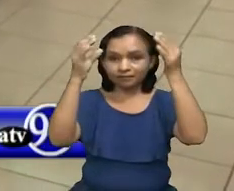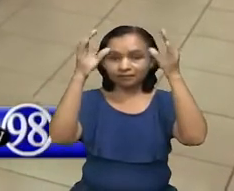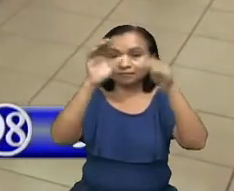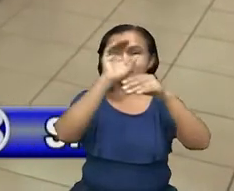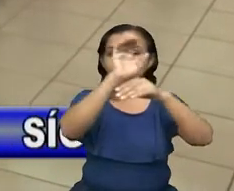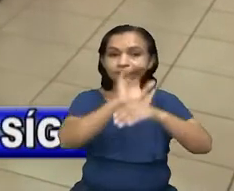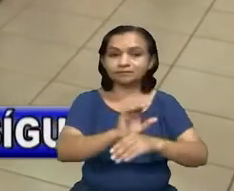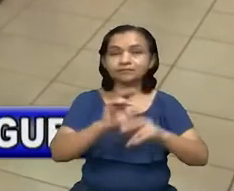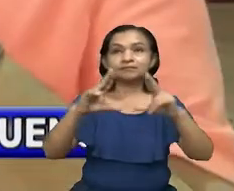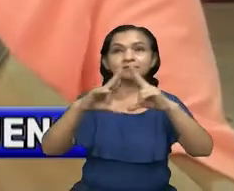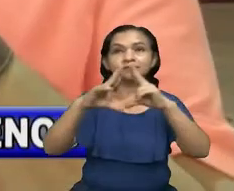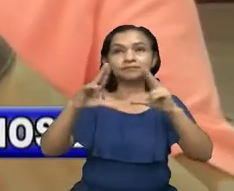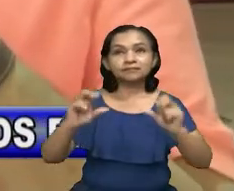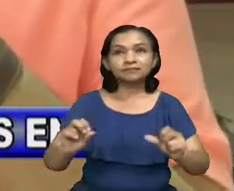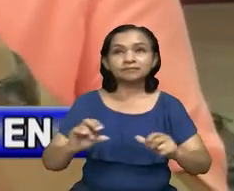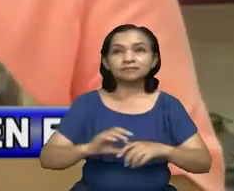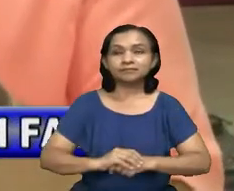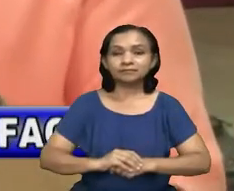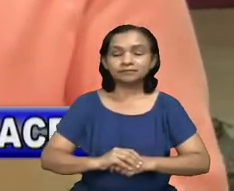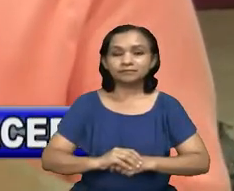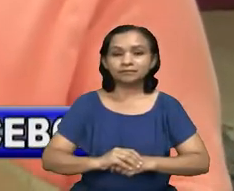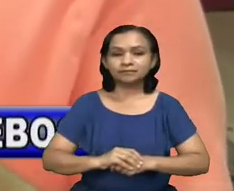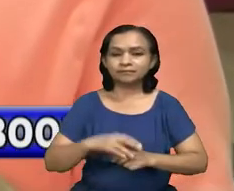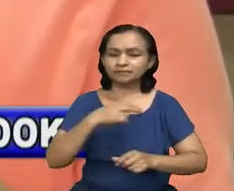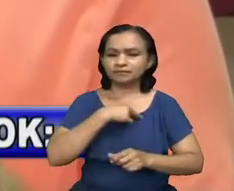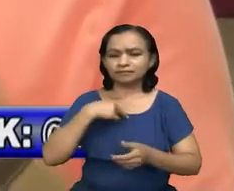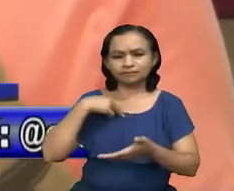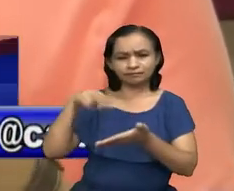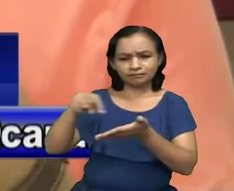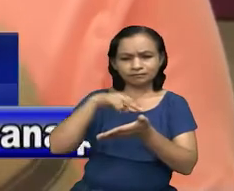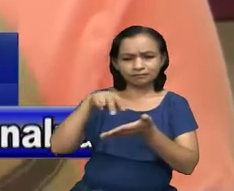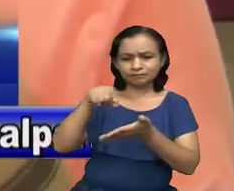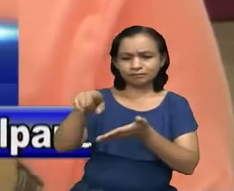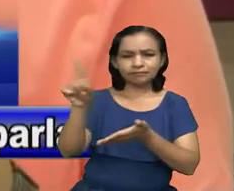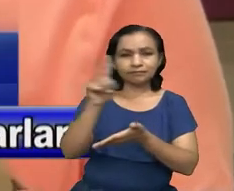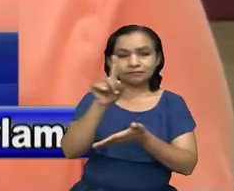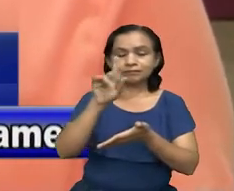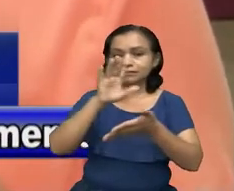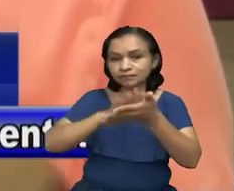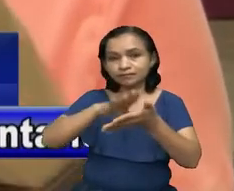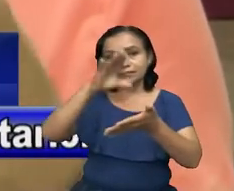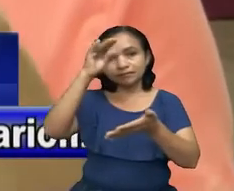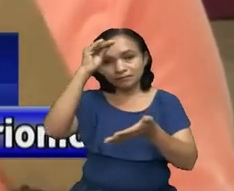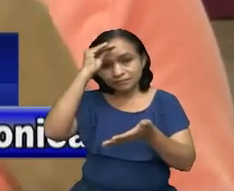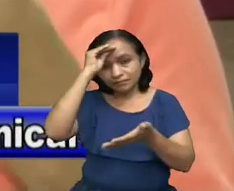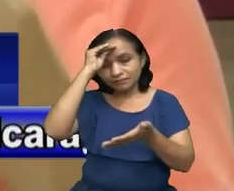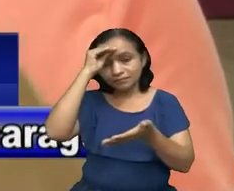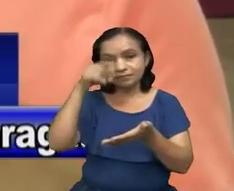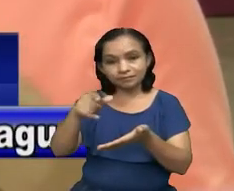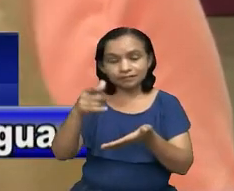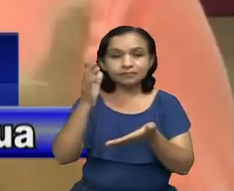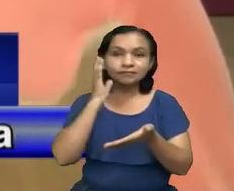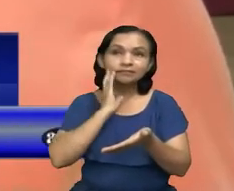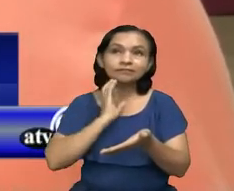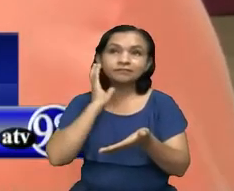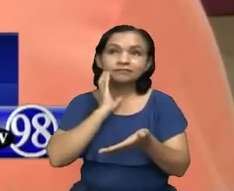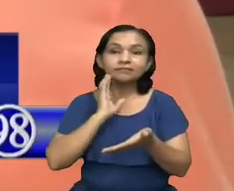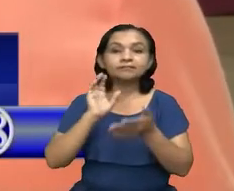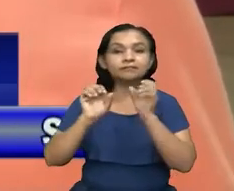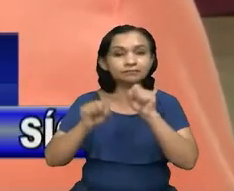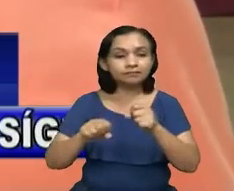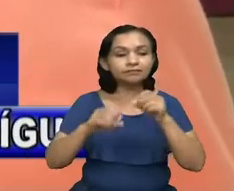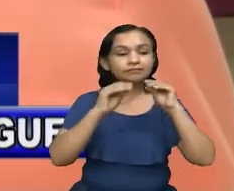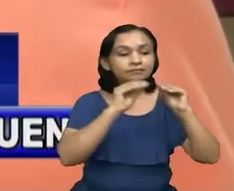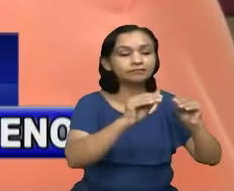tradición de Nicaragua. Y no es nuestra intención hacerlos bailarines a ellos, sino que tengan el conocimiento y el dominio para aplicarlo con